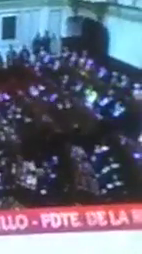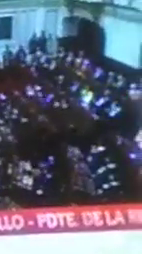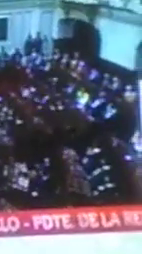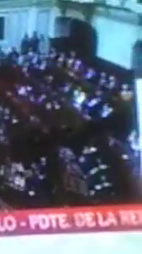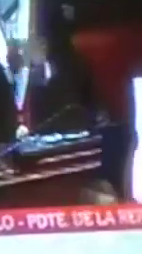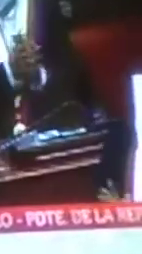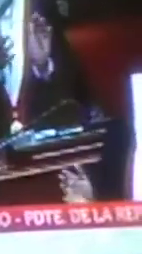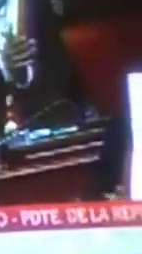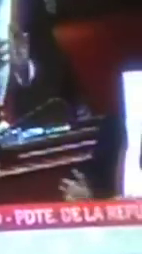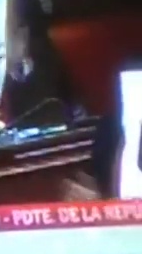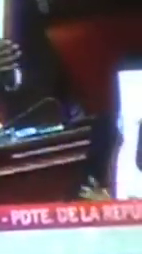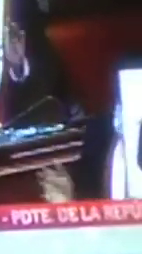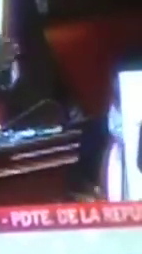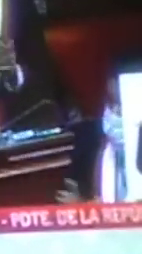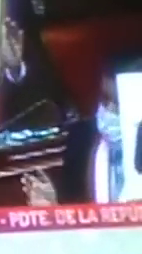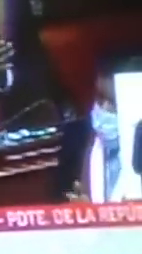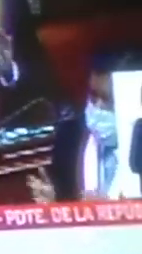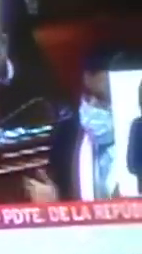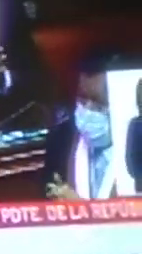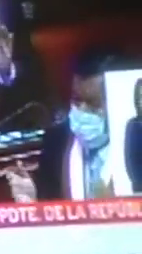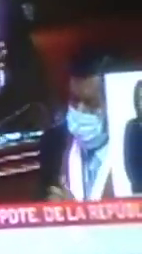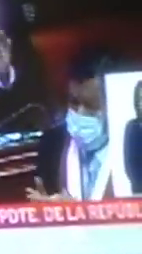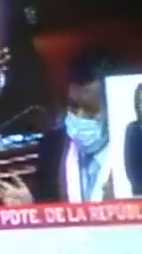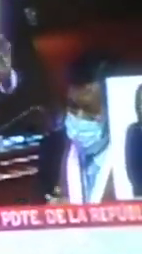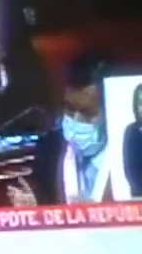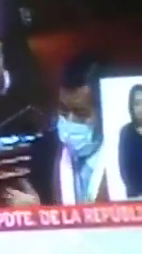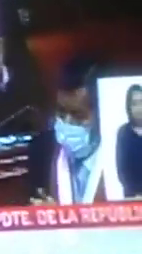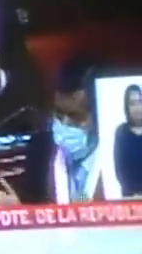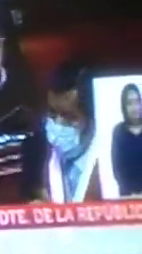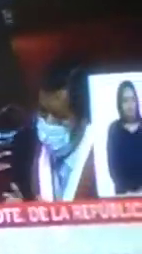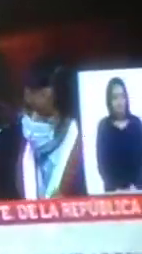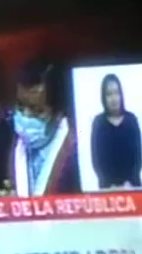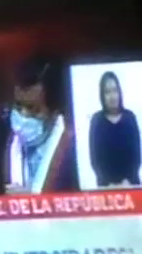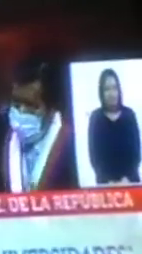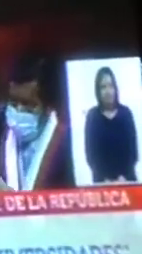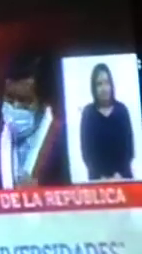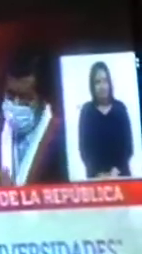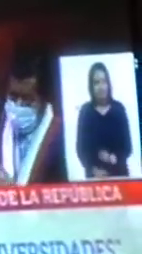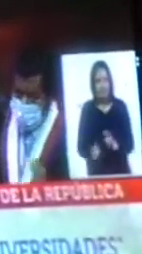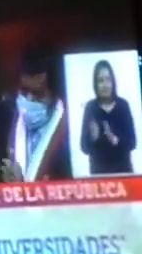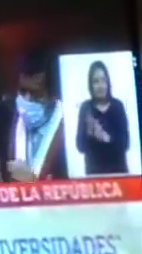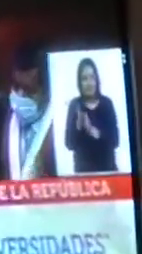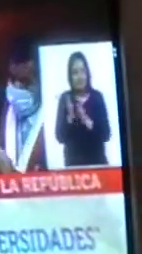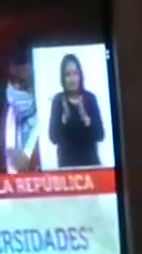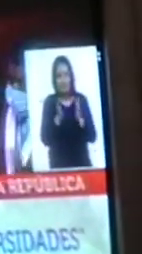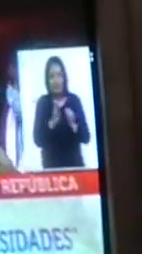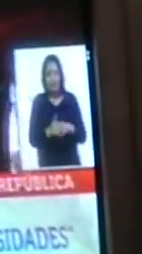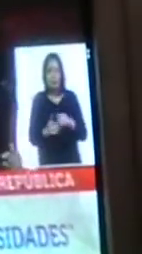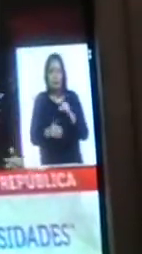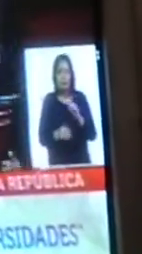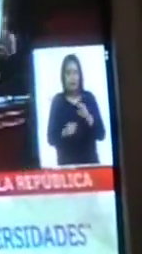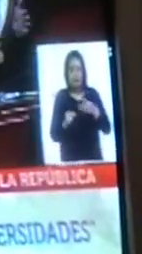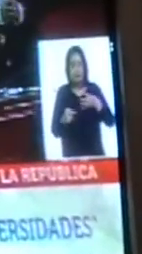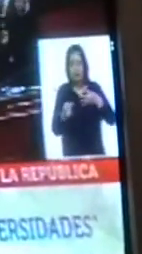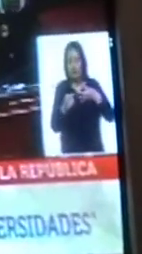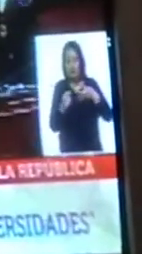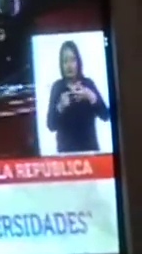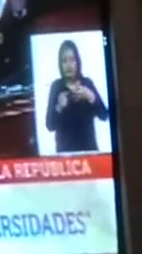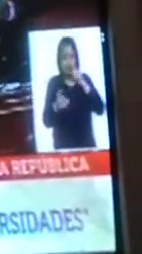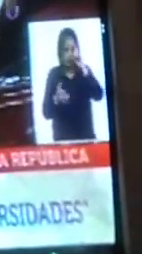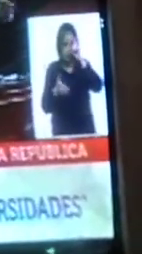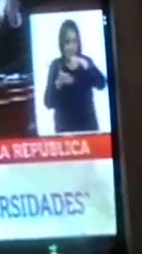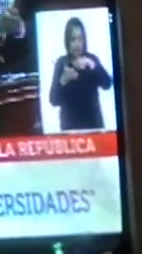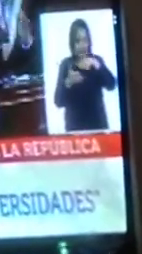pero puede de un mouse y p